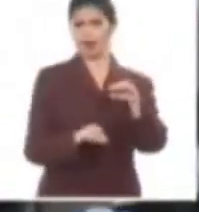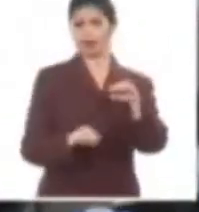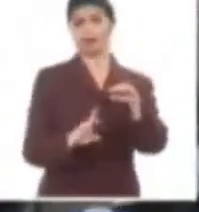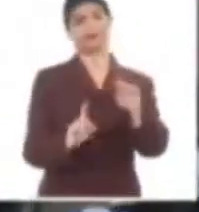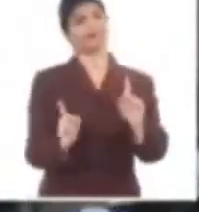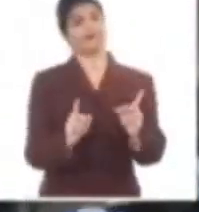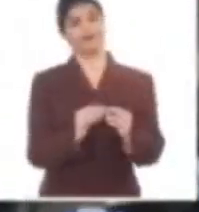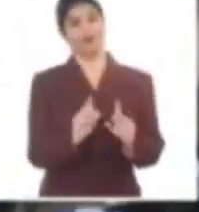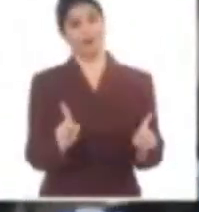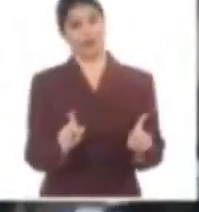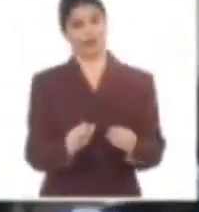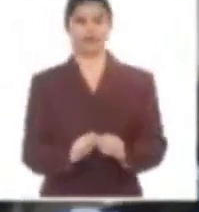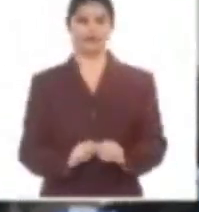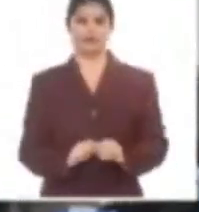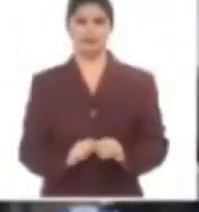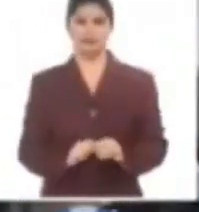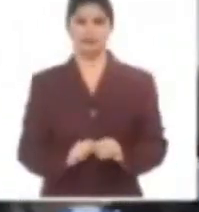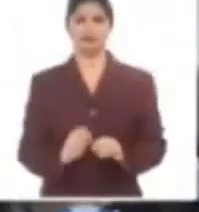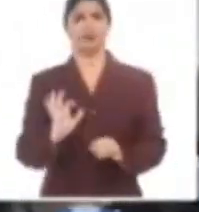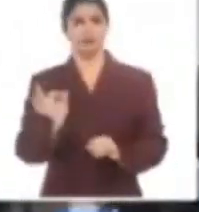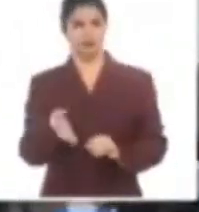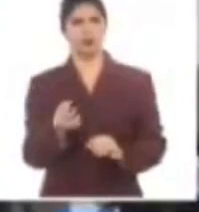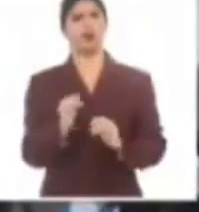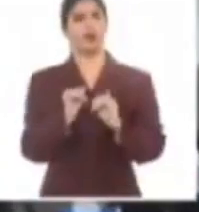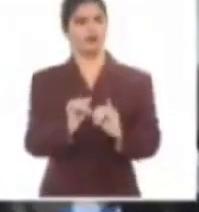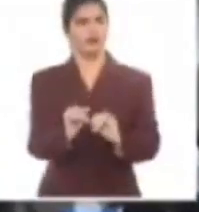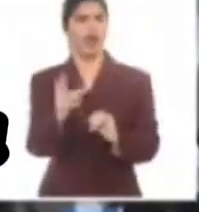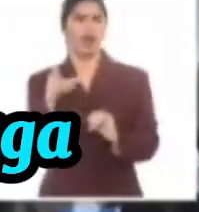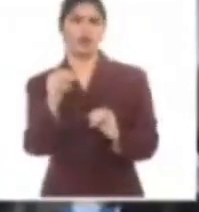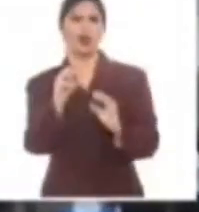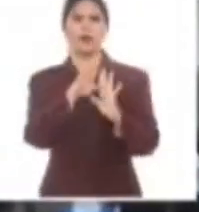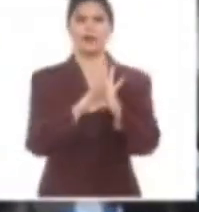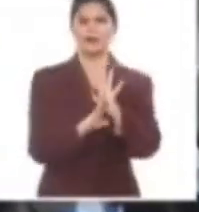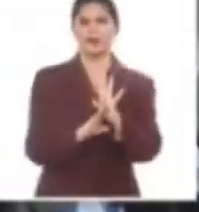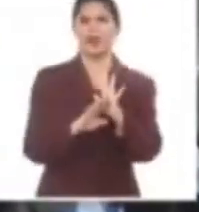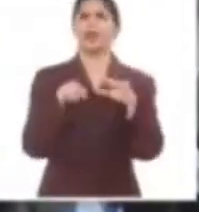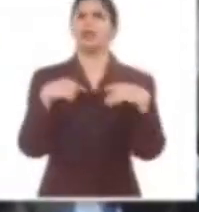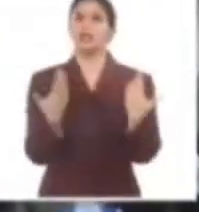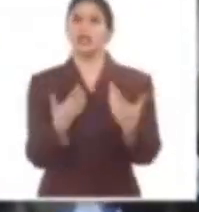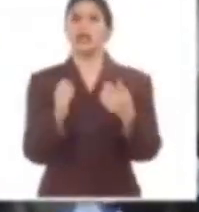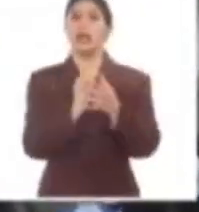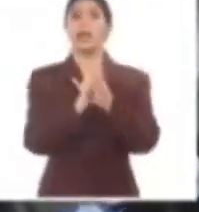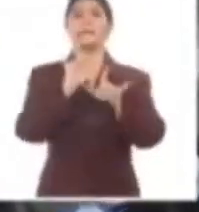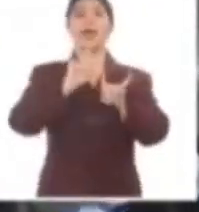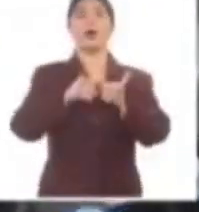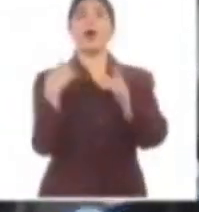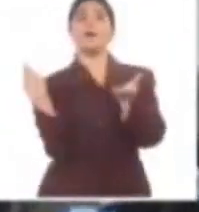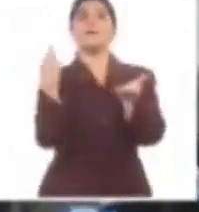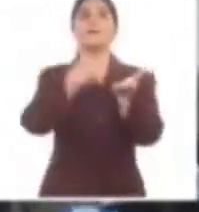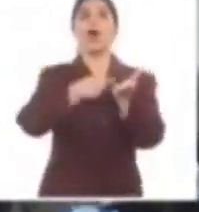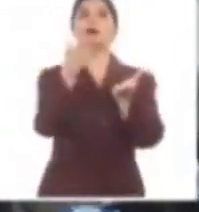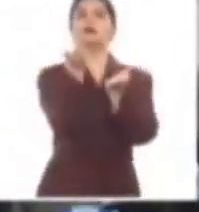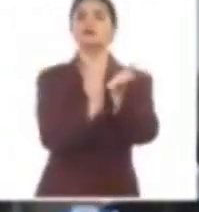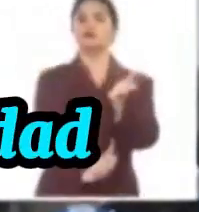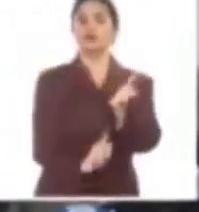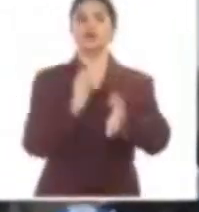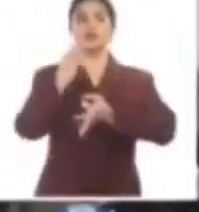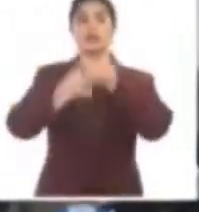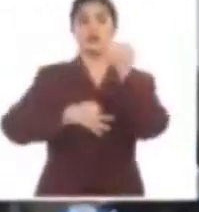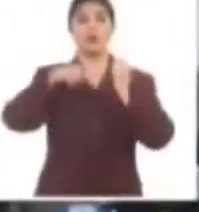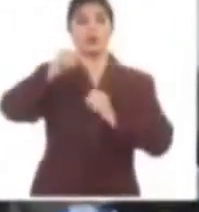electricidad. Muchas preocupaciones. Personas que dicen, bueno, ahora yo no sé cuánto voy a pagar por el incremento de la